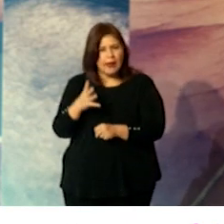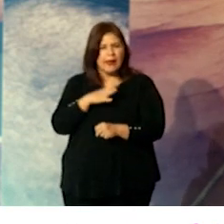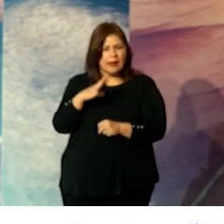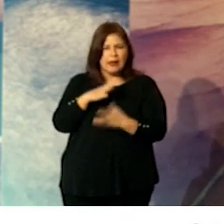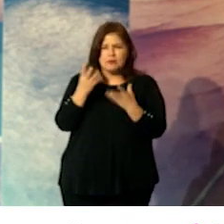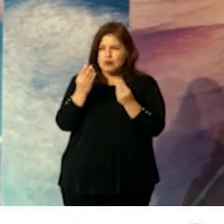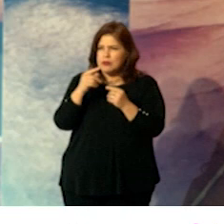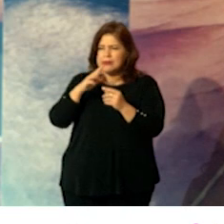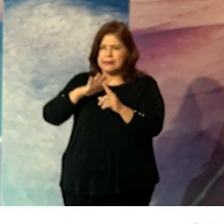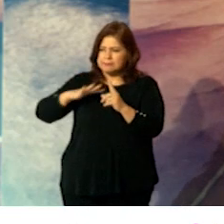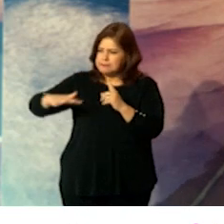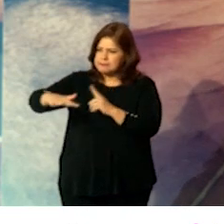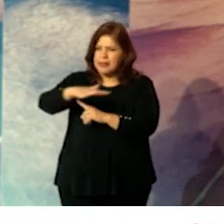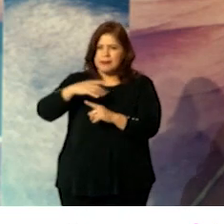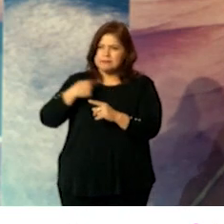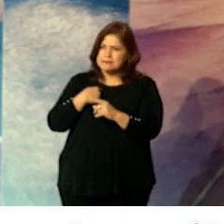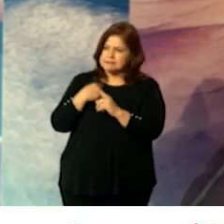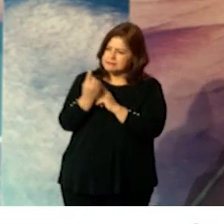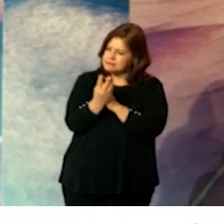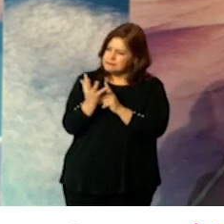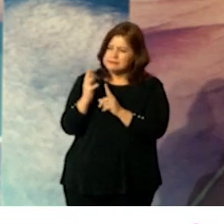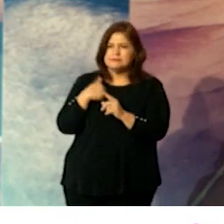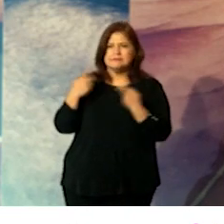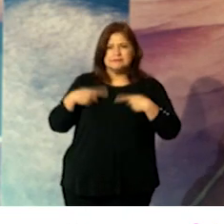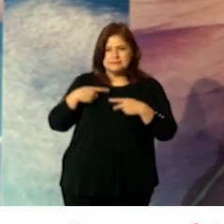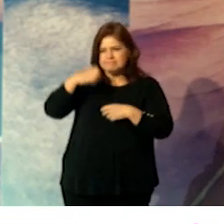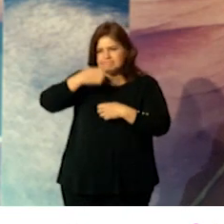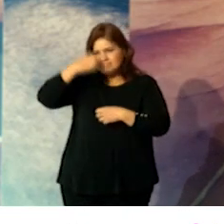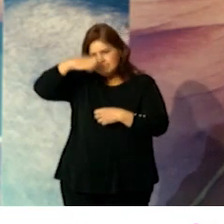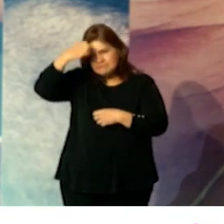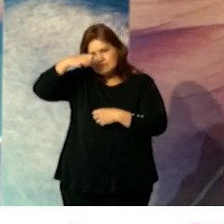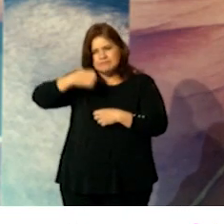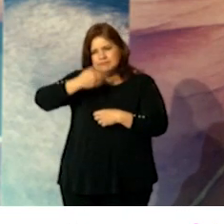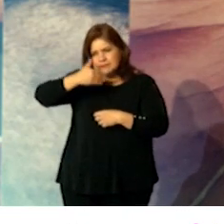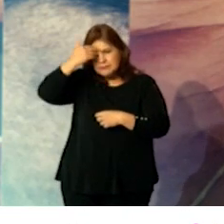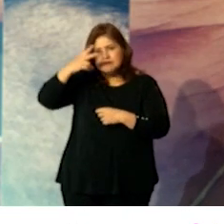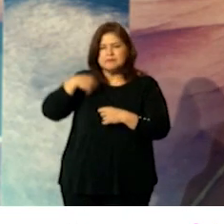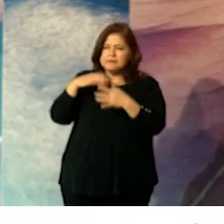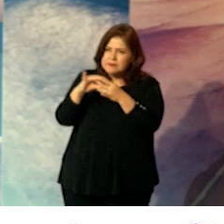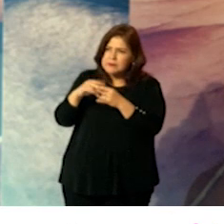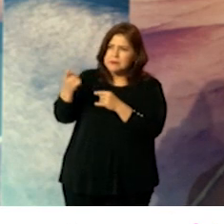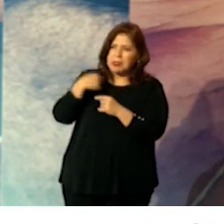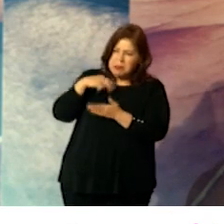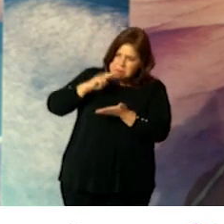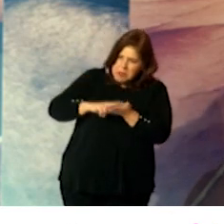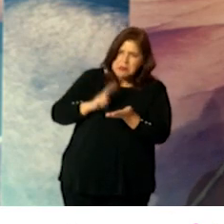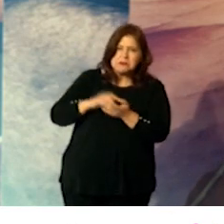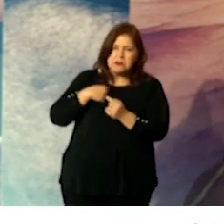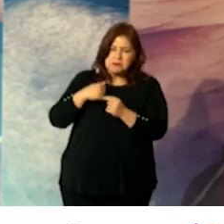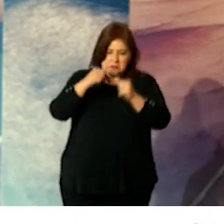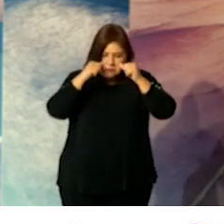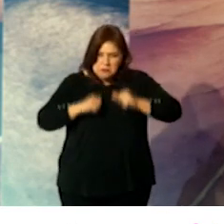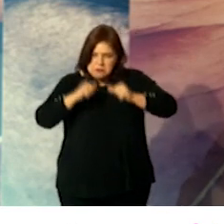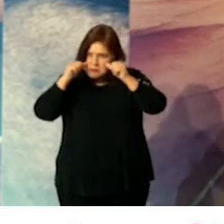mucha experiencia a mi lado y que siempre han confiado en lo que digo es válido y que me han dado